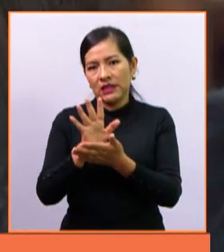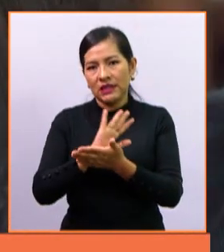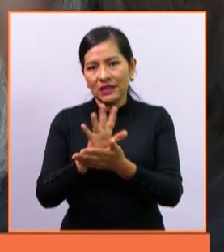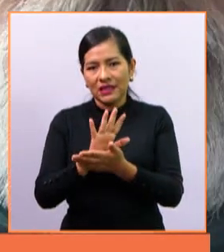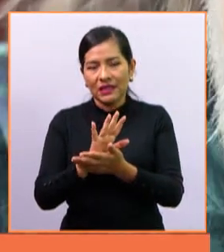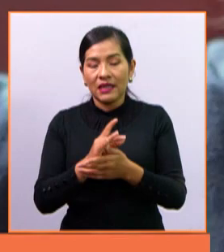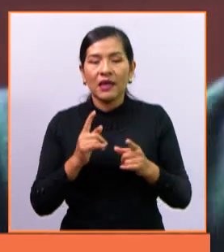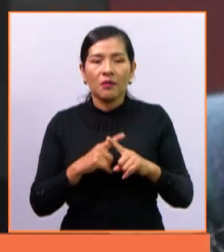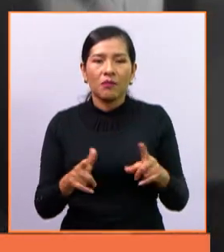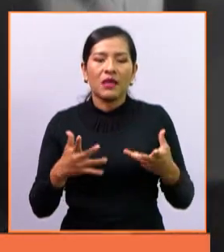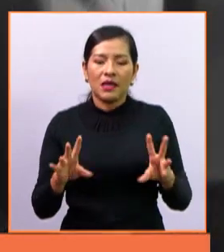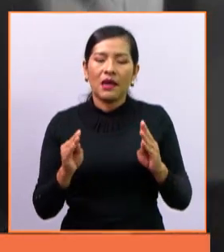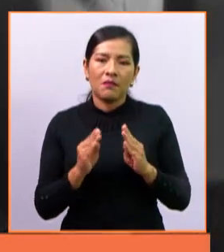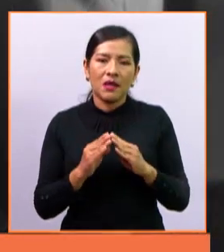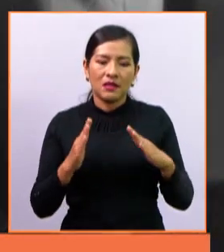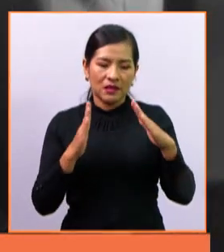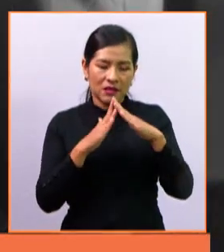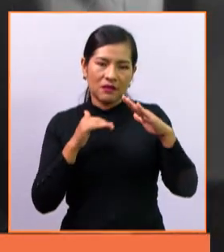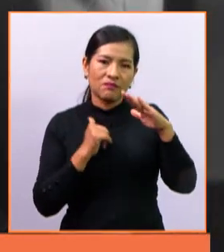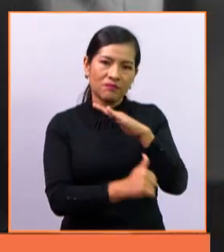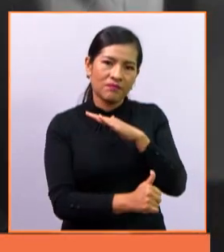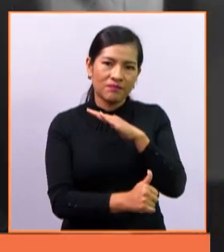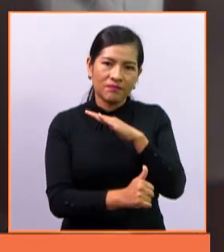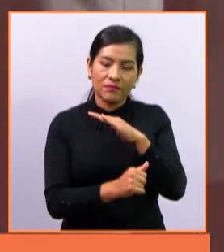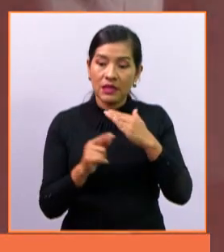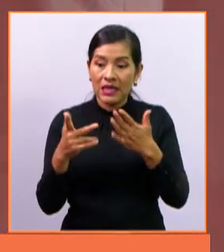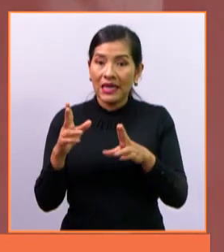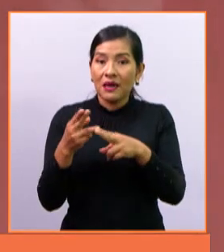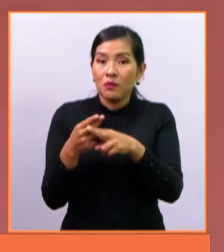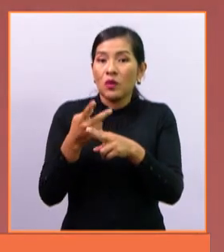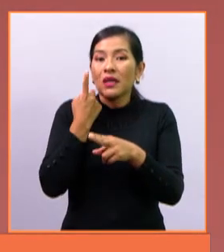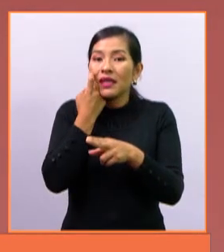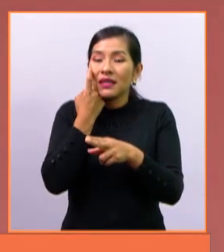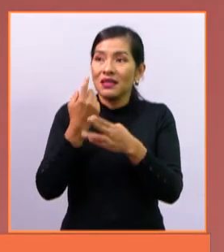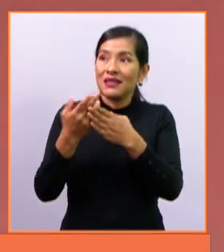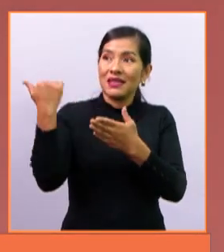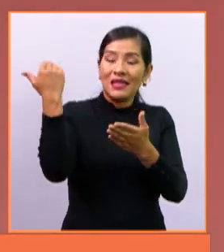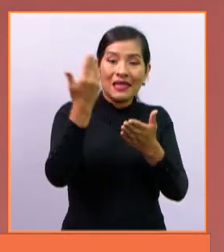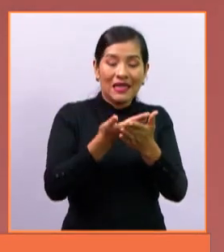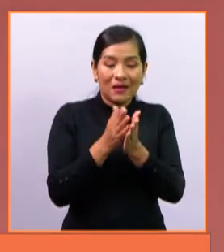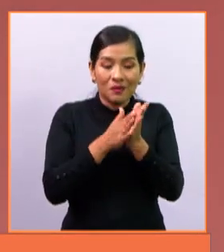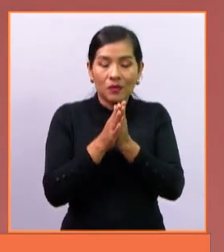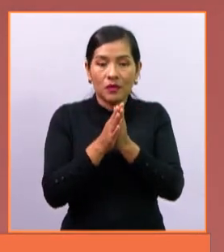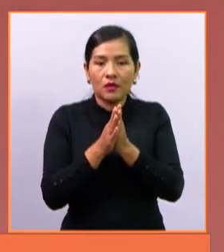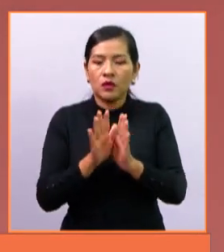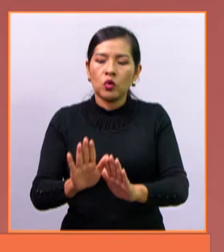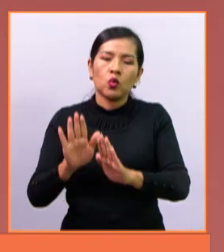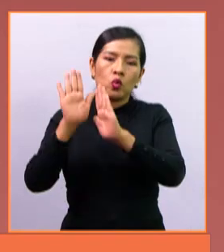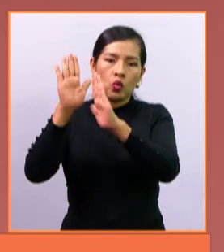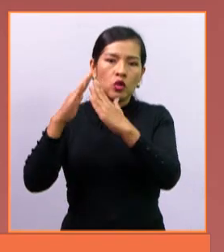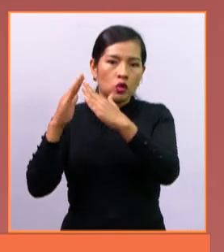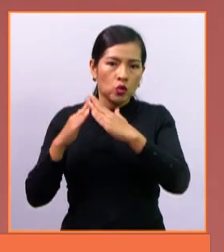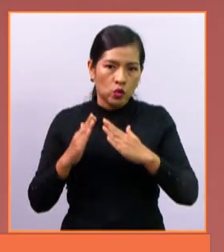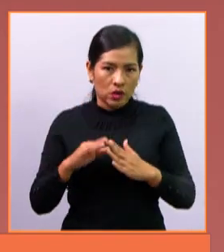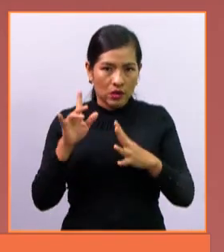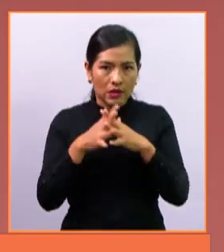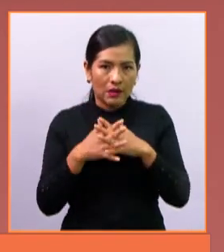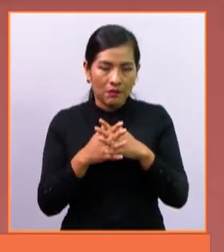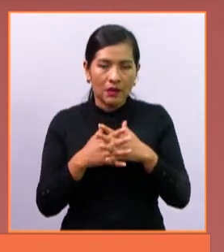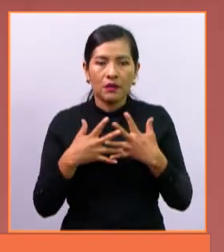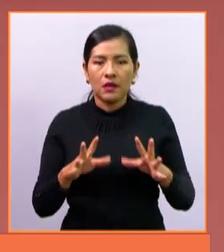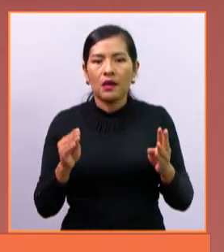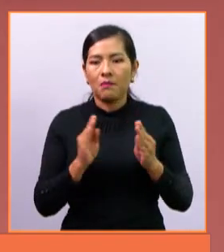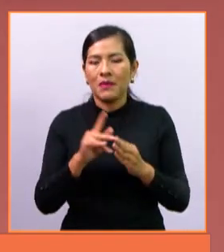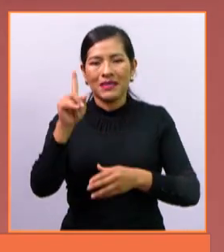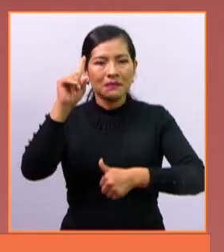Emmy, ella estaba por venir, y en su ciudad, en Seattle, es el lugar, el